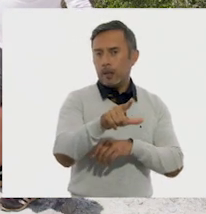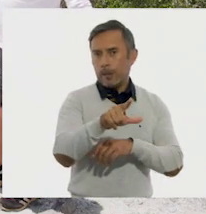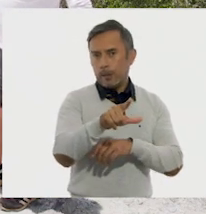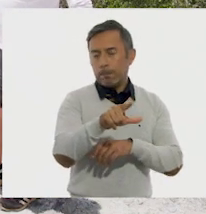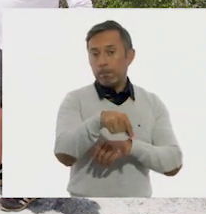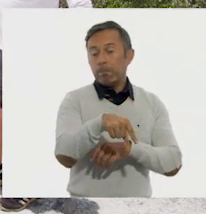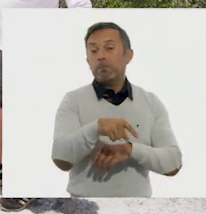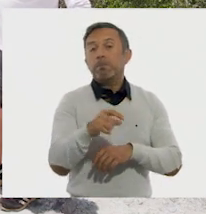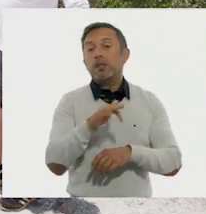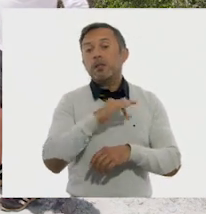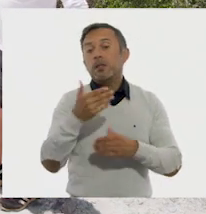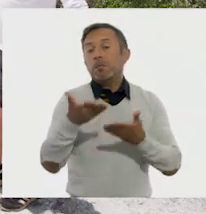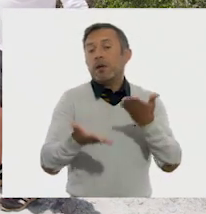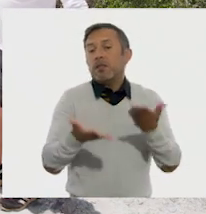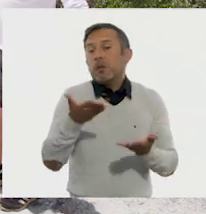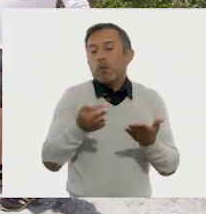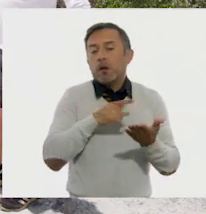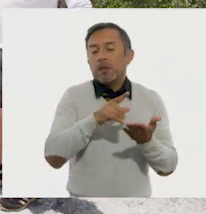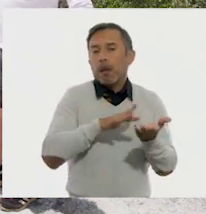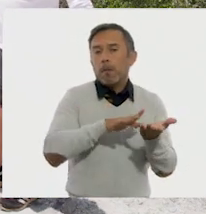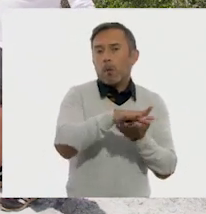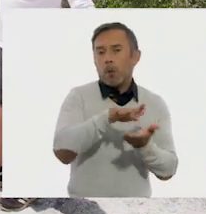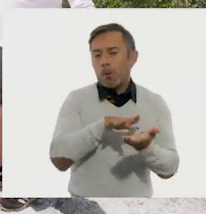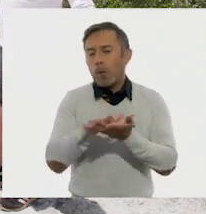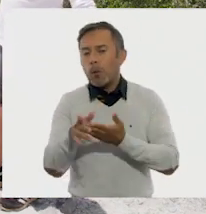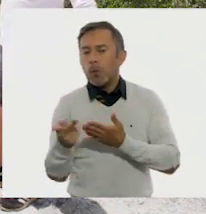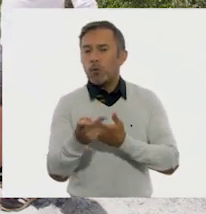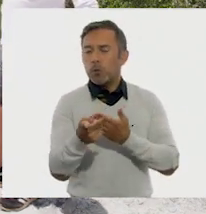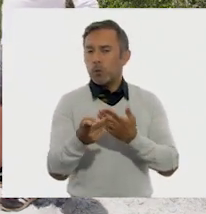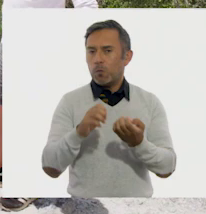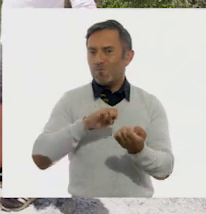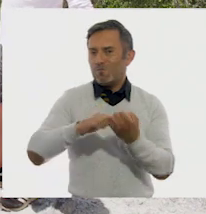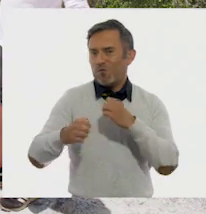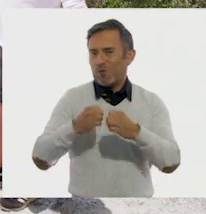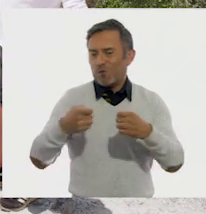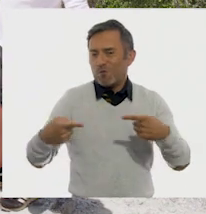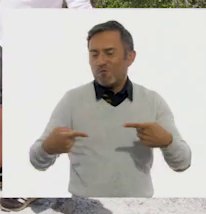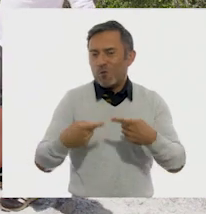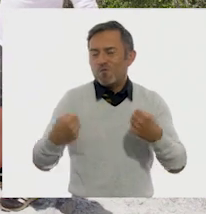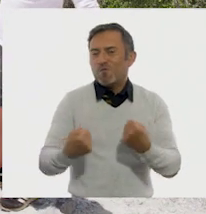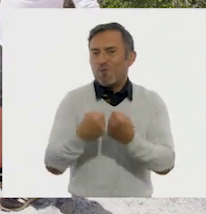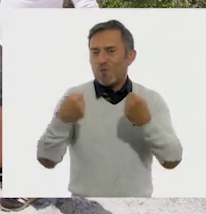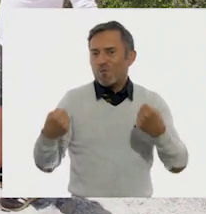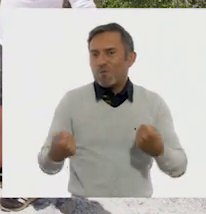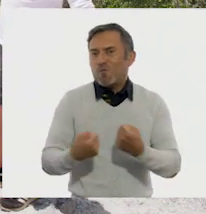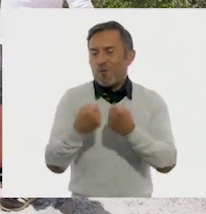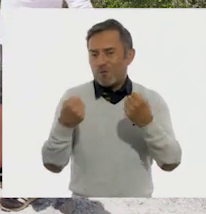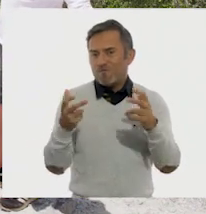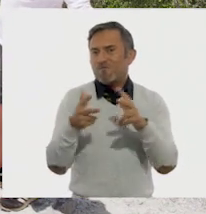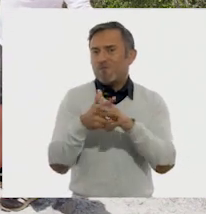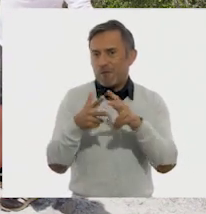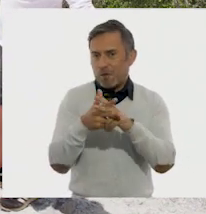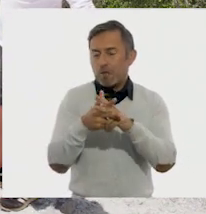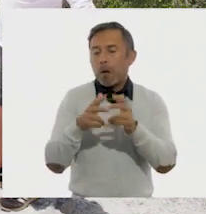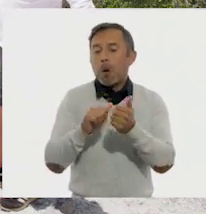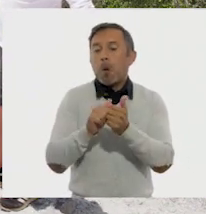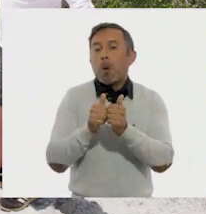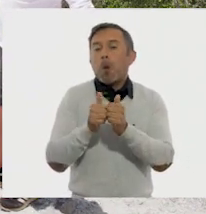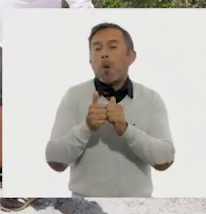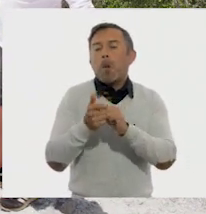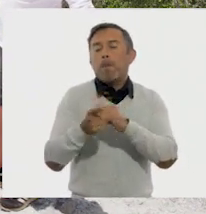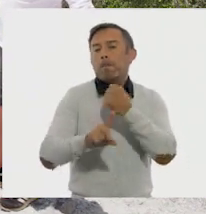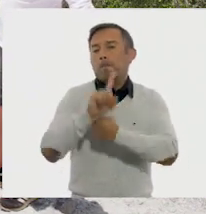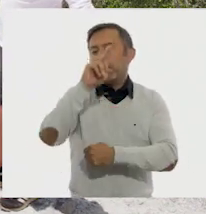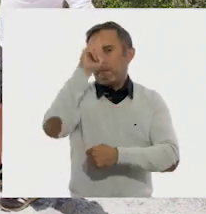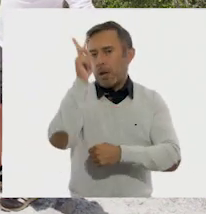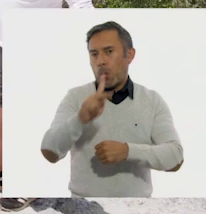apoyaban ya sea a Tikal o a Calakmul, entonces se fueron rivalizando a través de conflictos y al final terminaron en guerras, donde